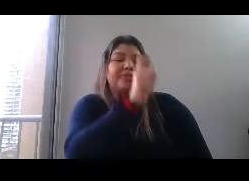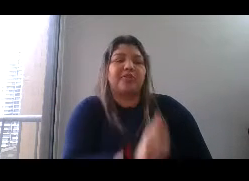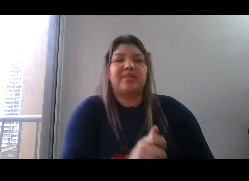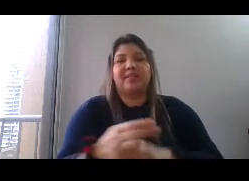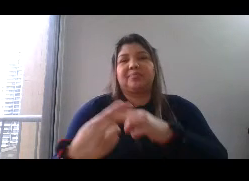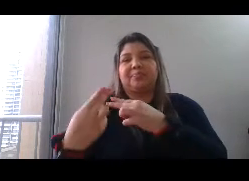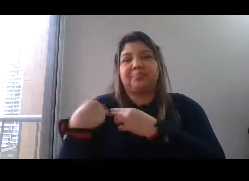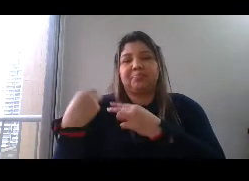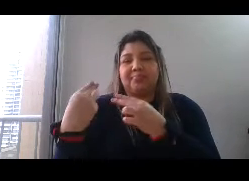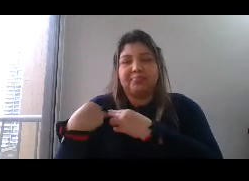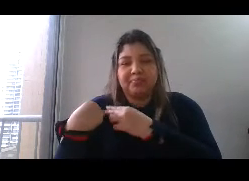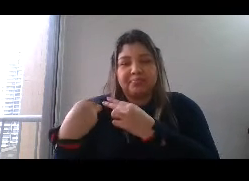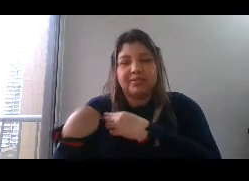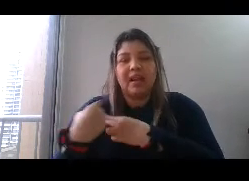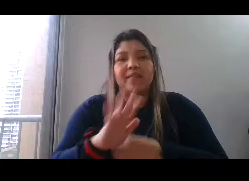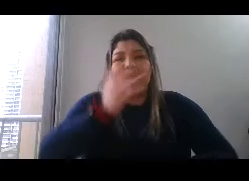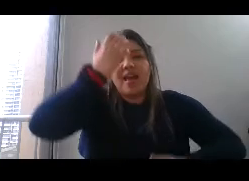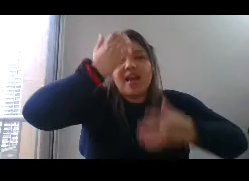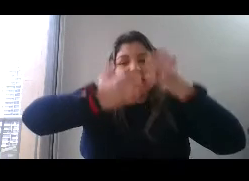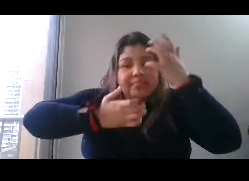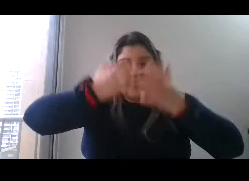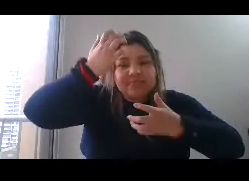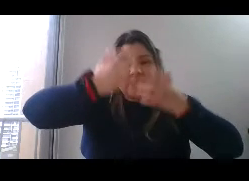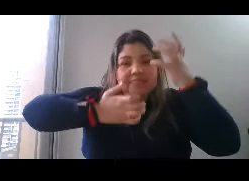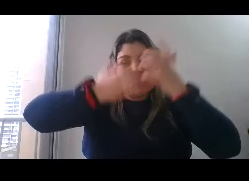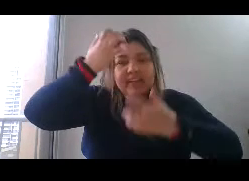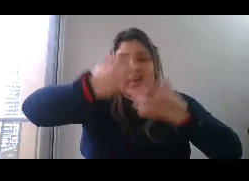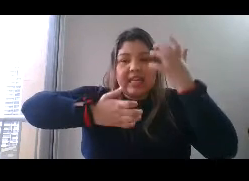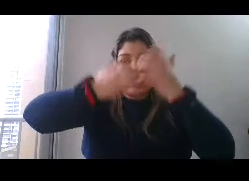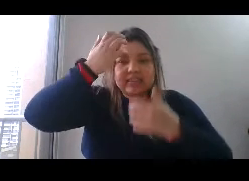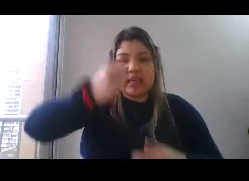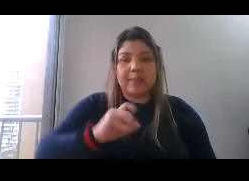debe realizar los exámenes clínicos y paraclínicos que